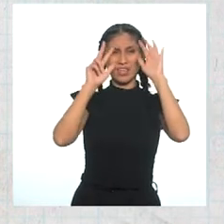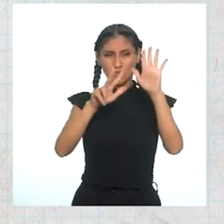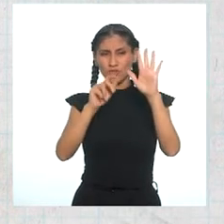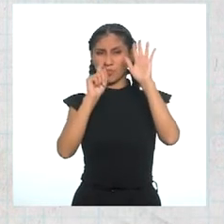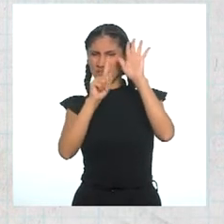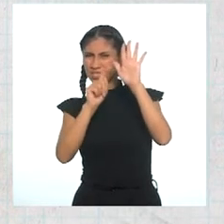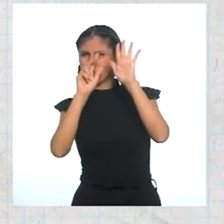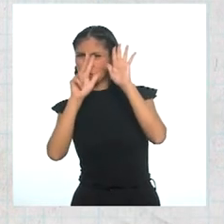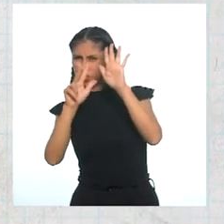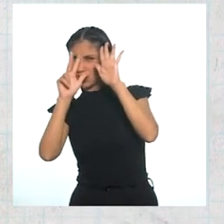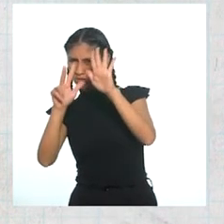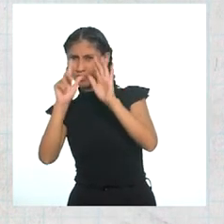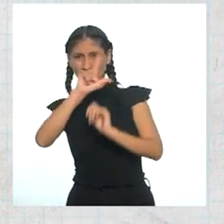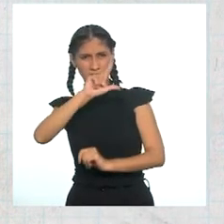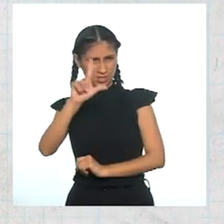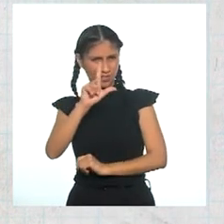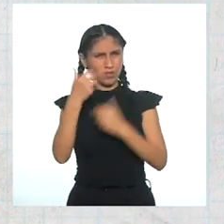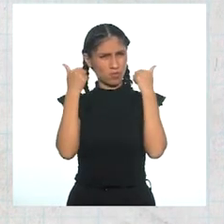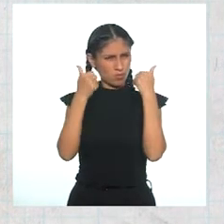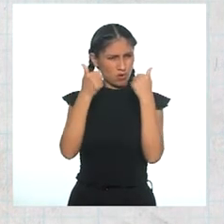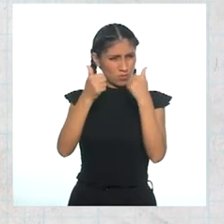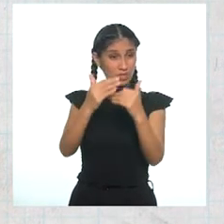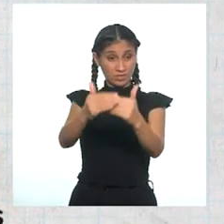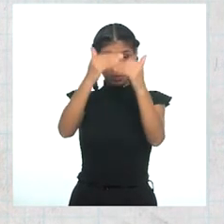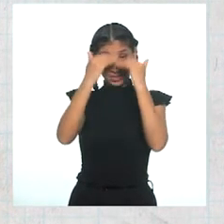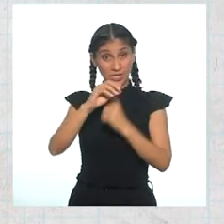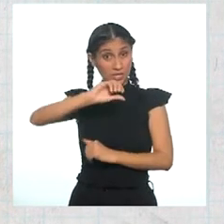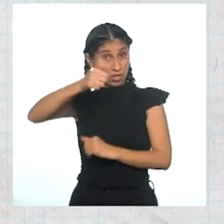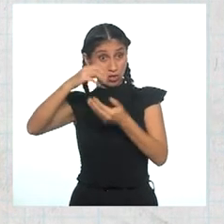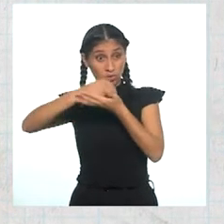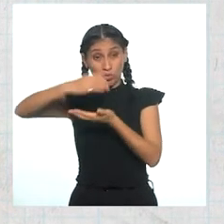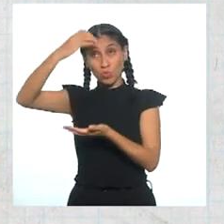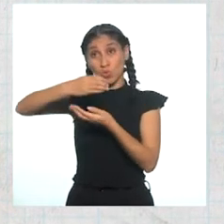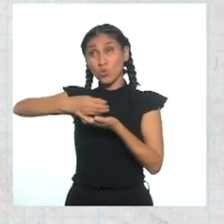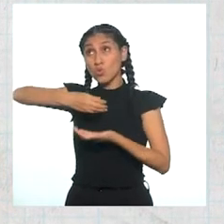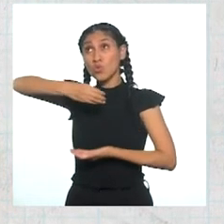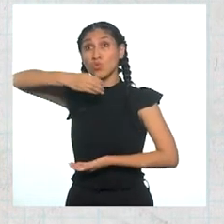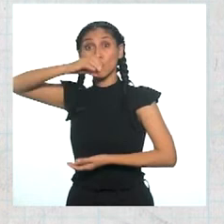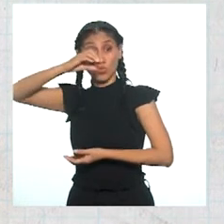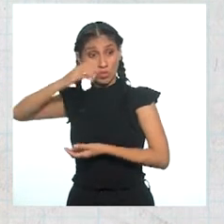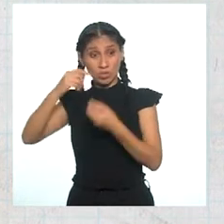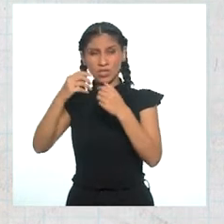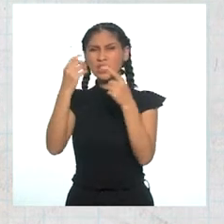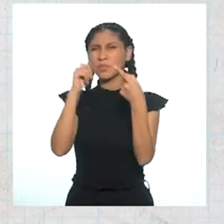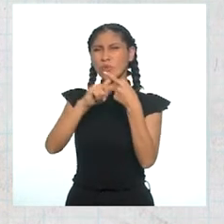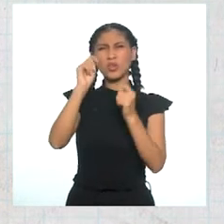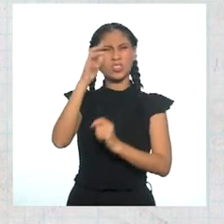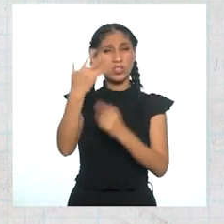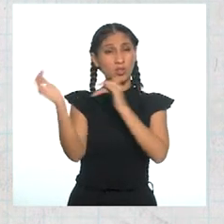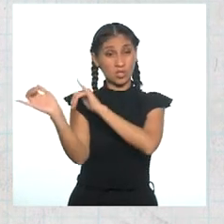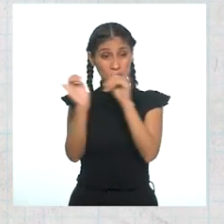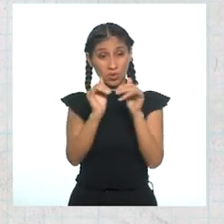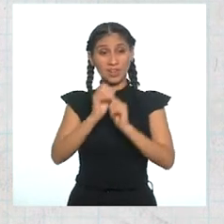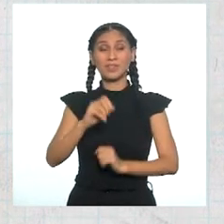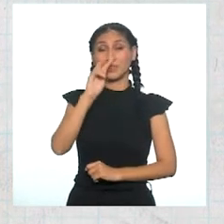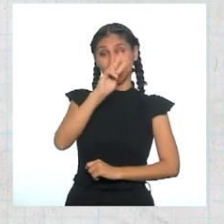2,48688 litros. ¡Perfecto! Y si multiplicamos la capacidad del tomatodo por 5,